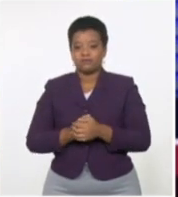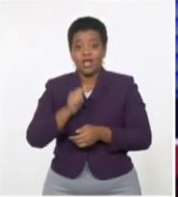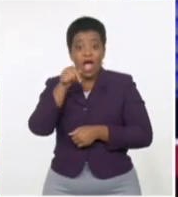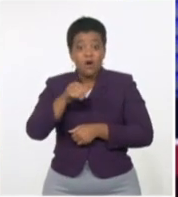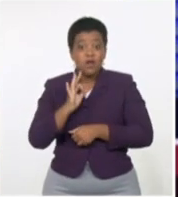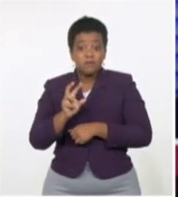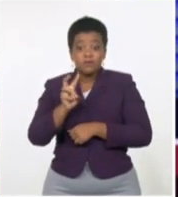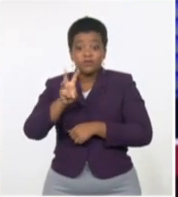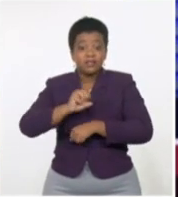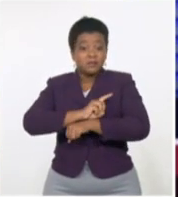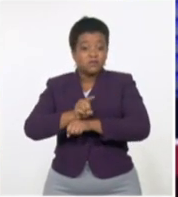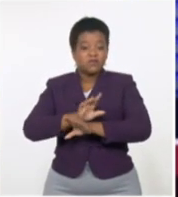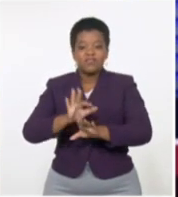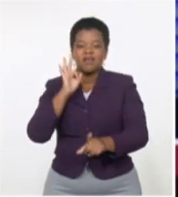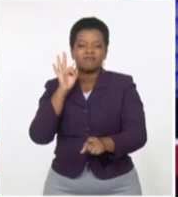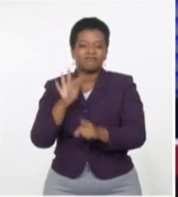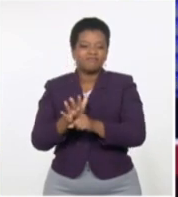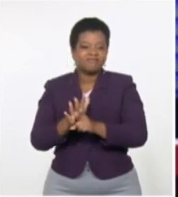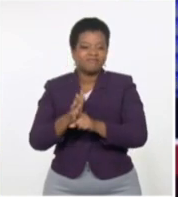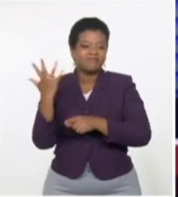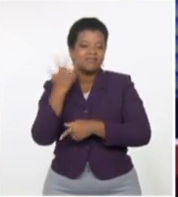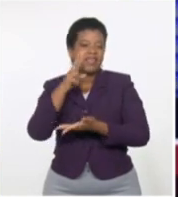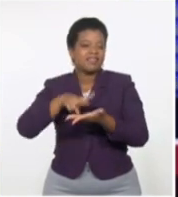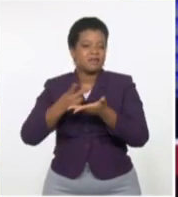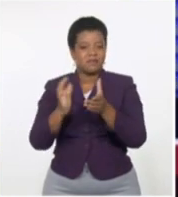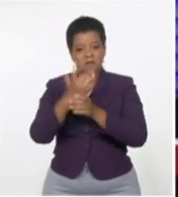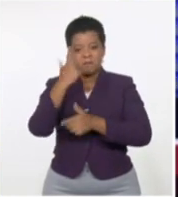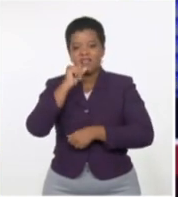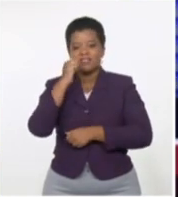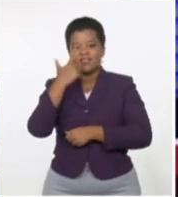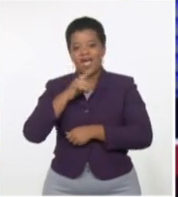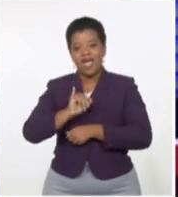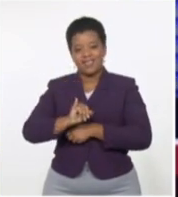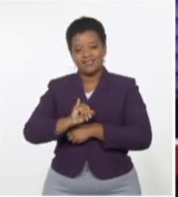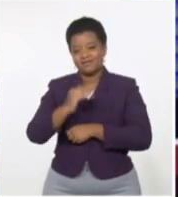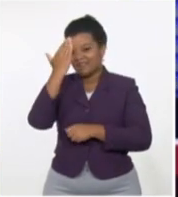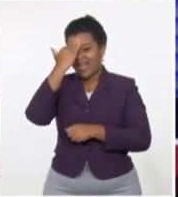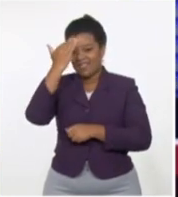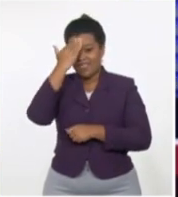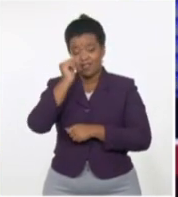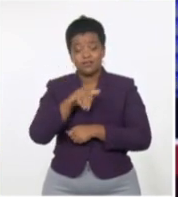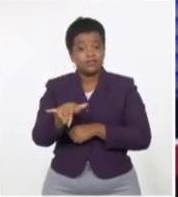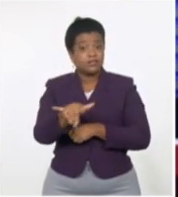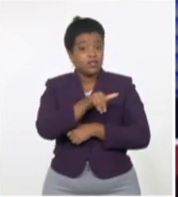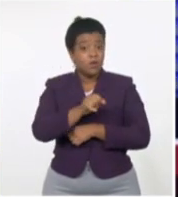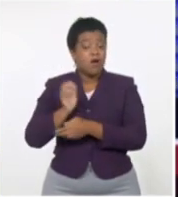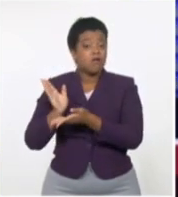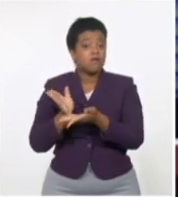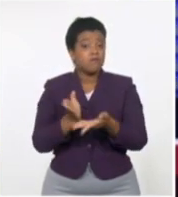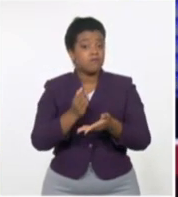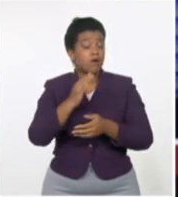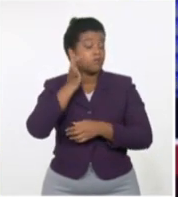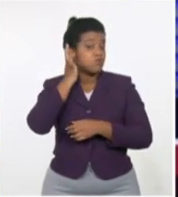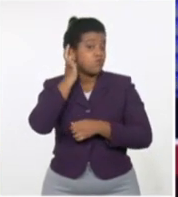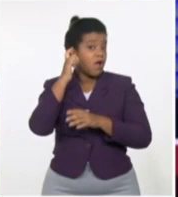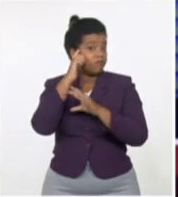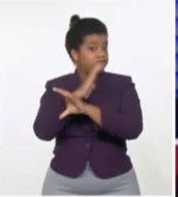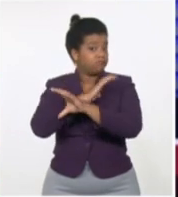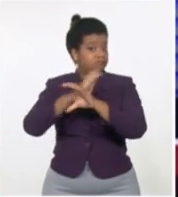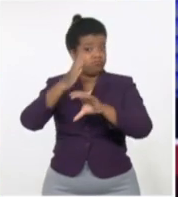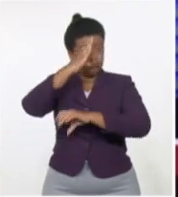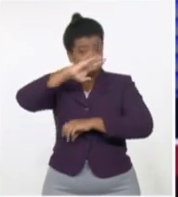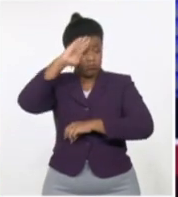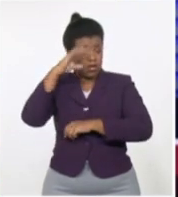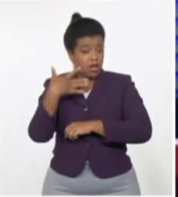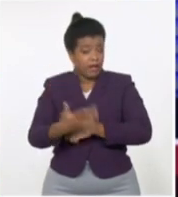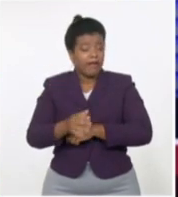la media hora la intérprete de lengua de señas, Maday Pérez, y tengo el gusto hoy de presentar a una científica cubana que ha